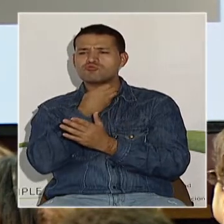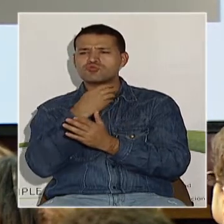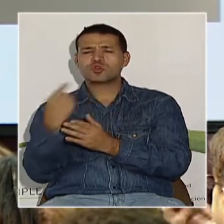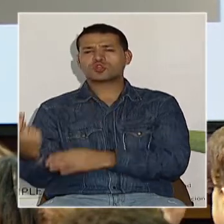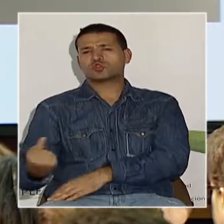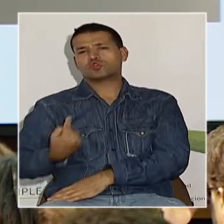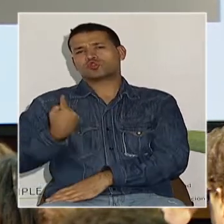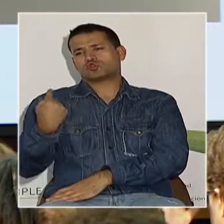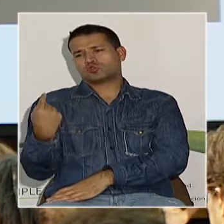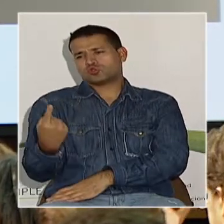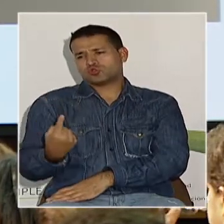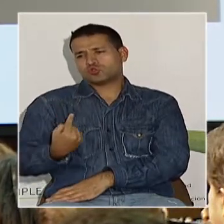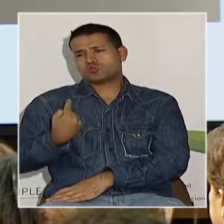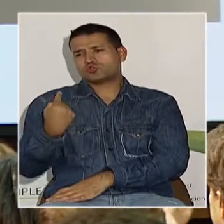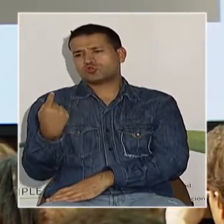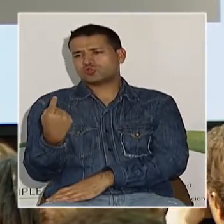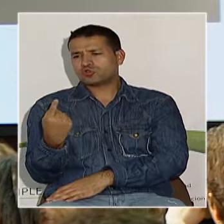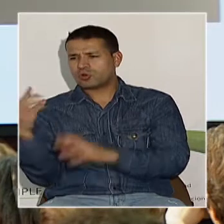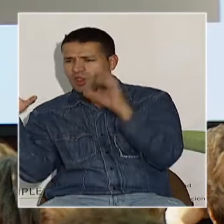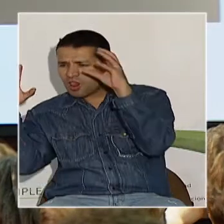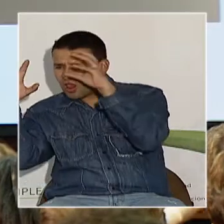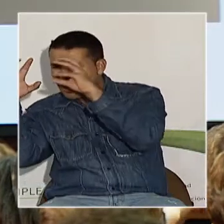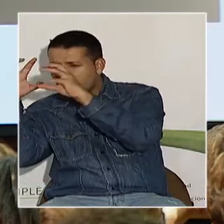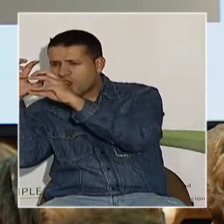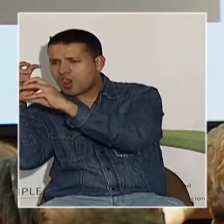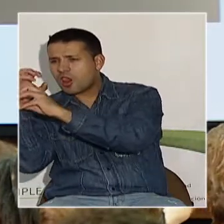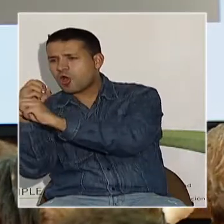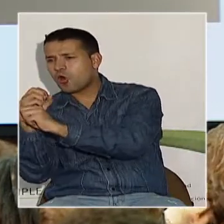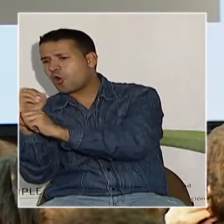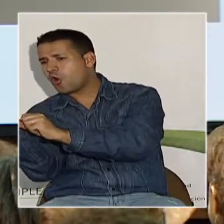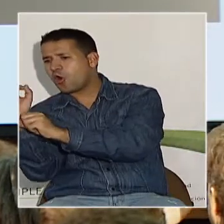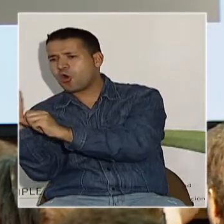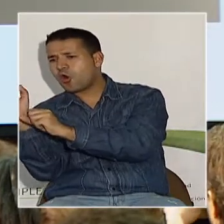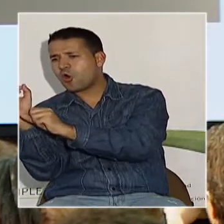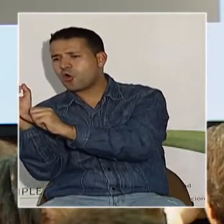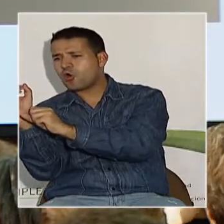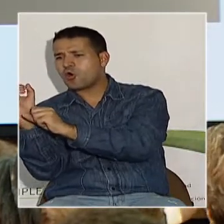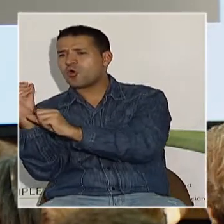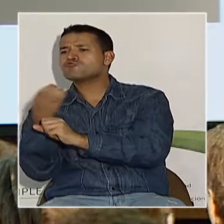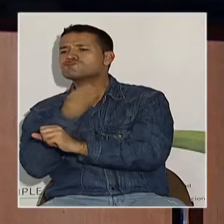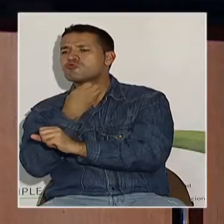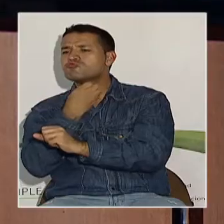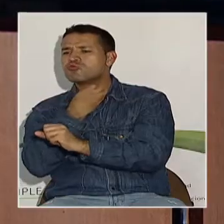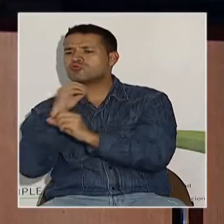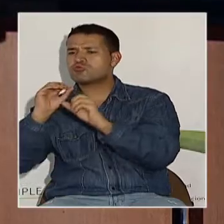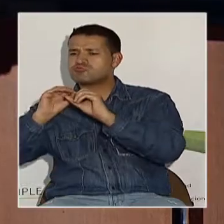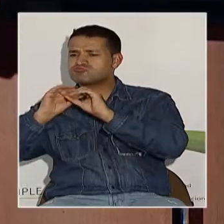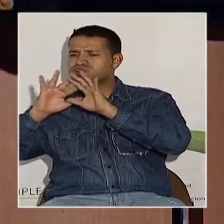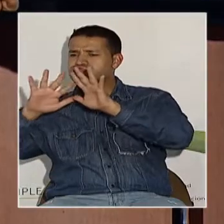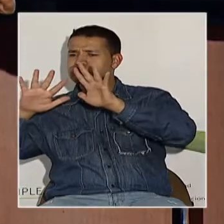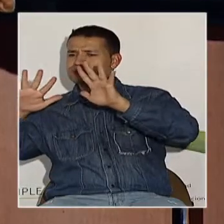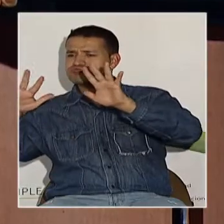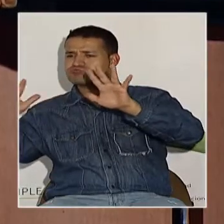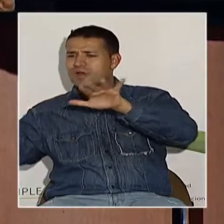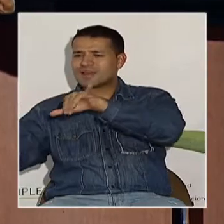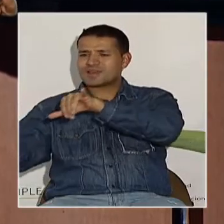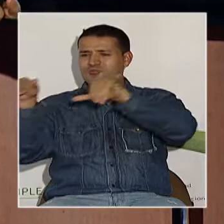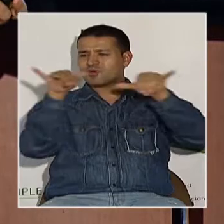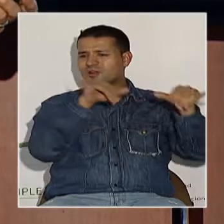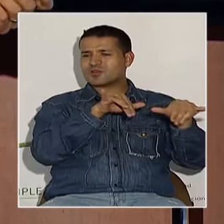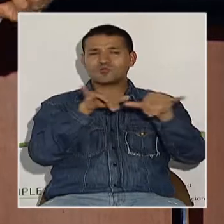está saliendo de la luz. La diferencia, ¿quién la pondrá? Eso es lo que vamos a tratar de mirar en esta corta